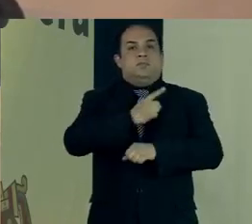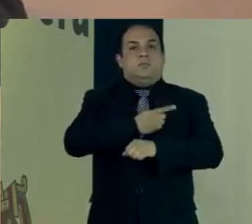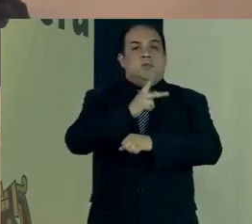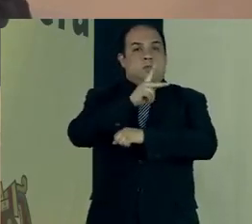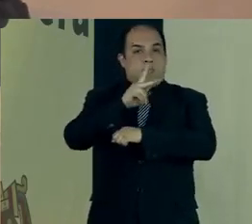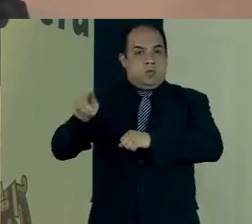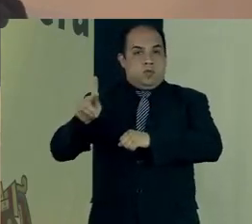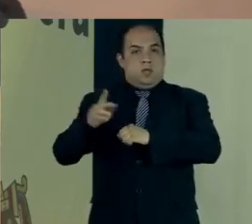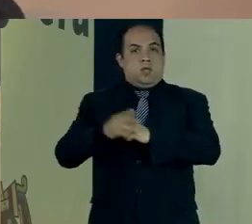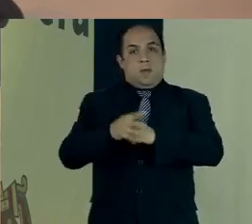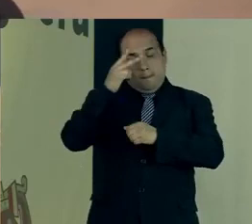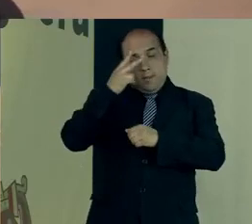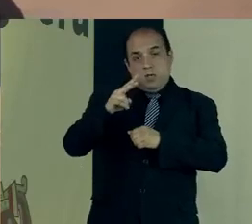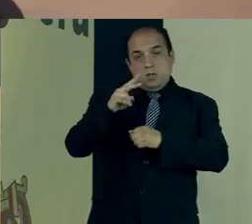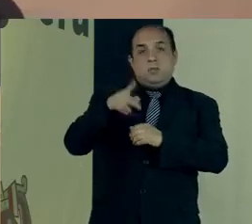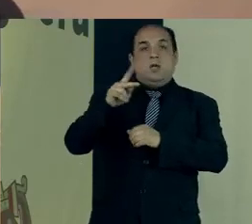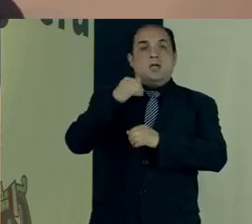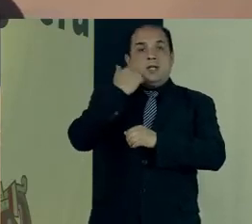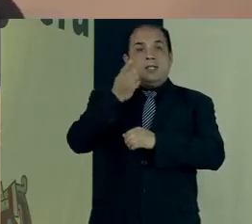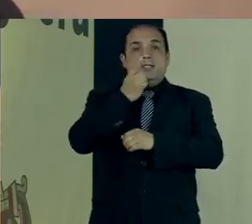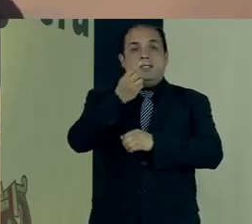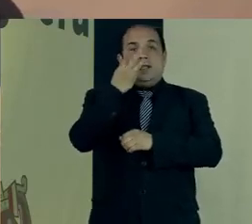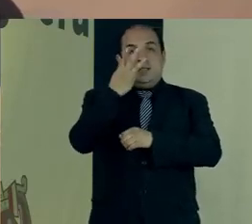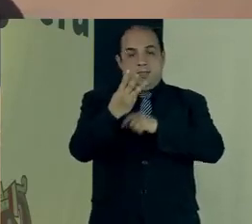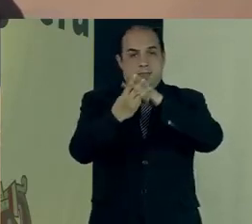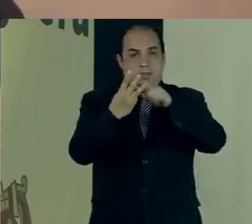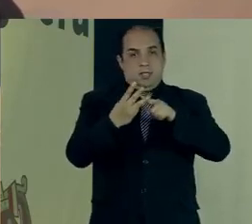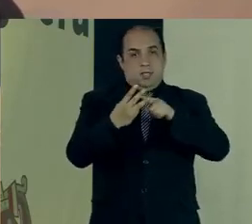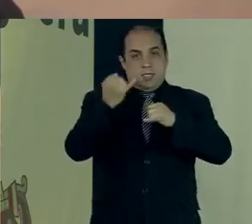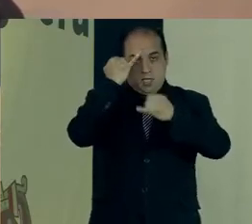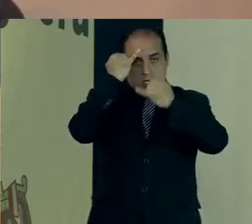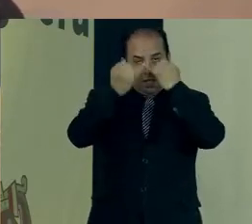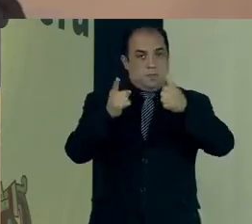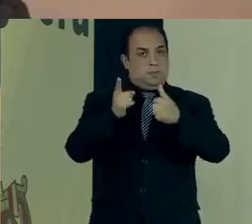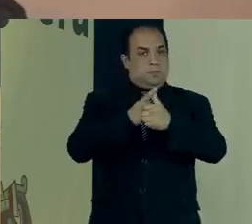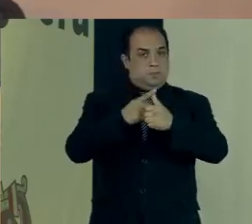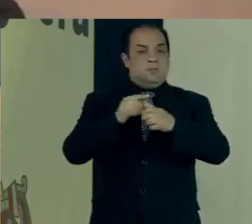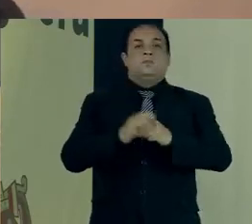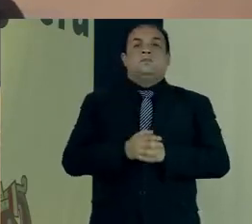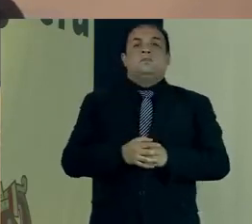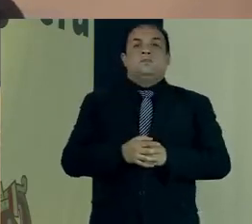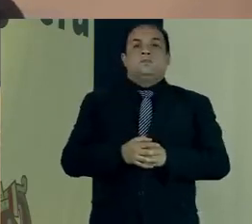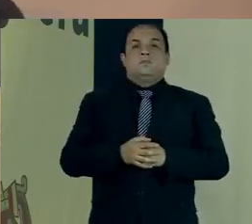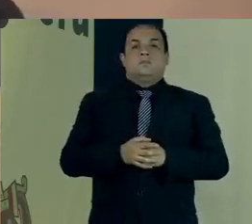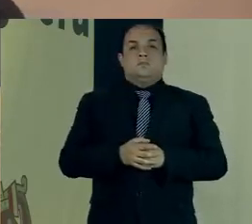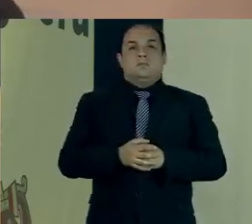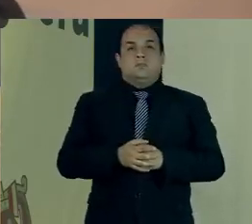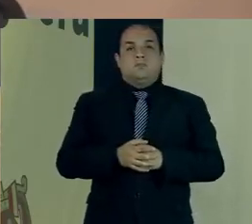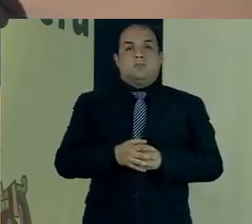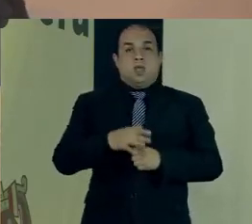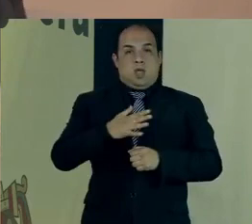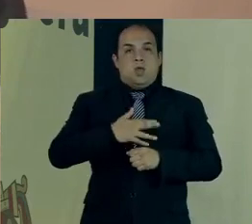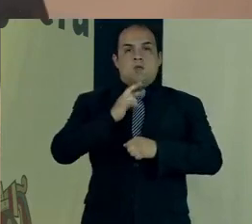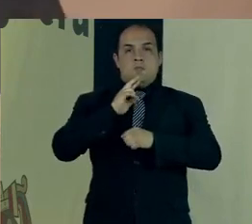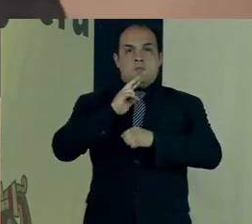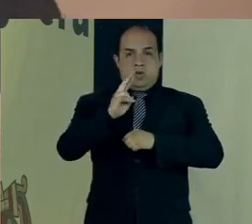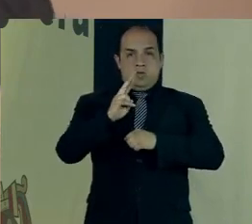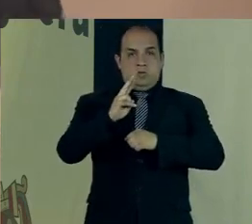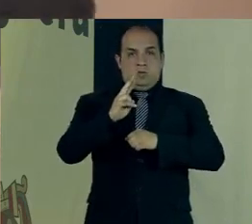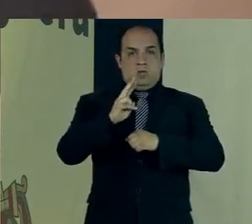méxico pero quisiera remarcar en tres grandes ideas que invariablemente respondo